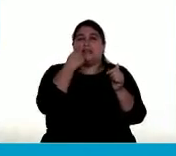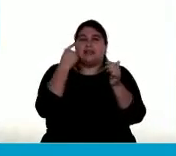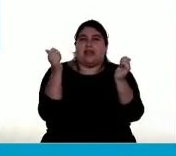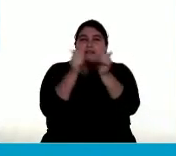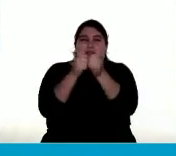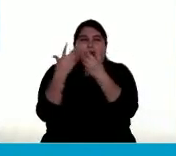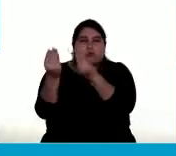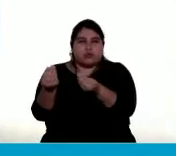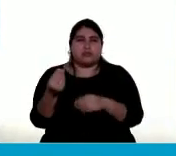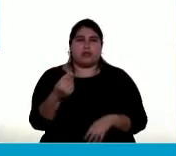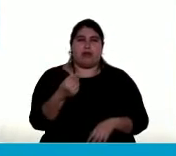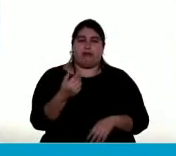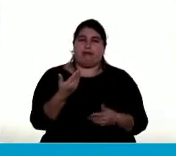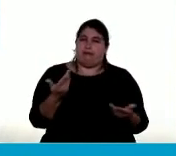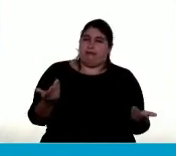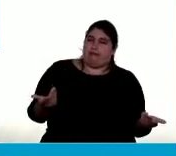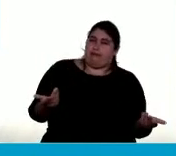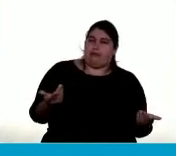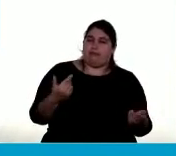¿cómo no vamos nosotros,